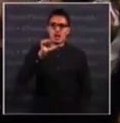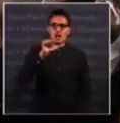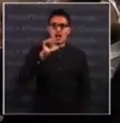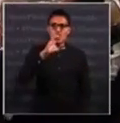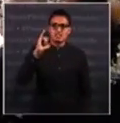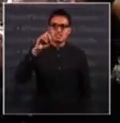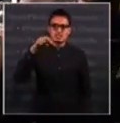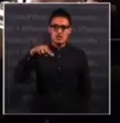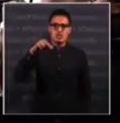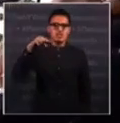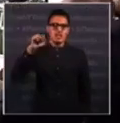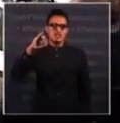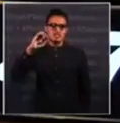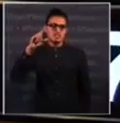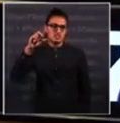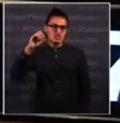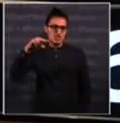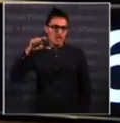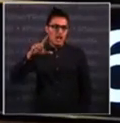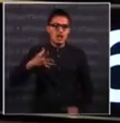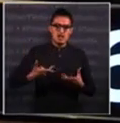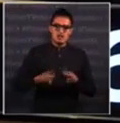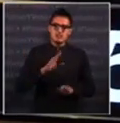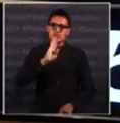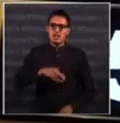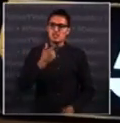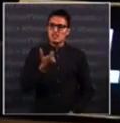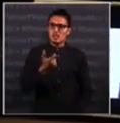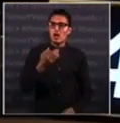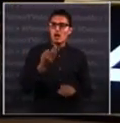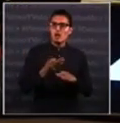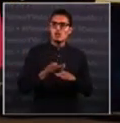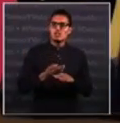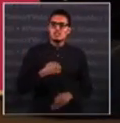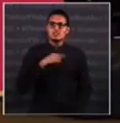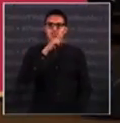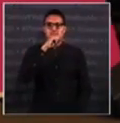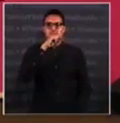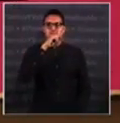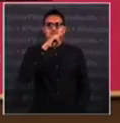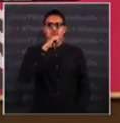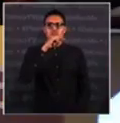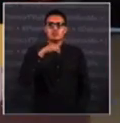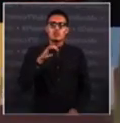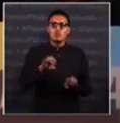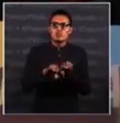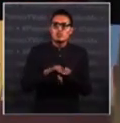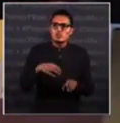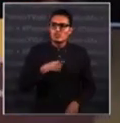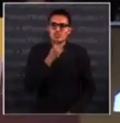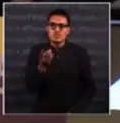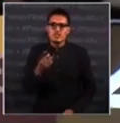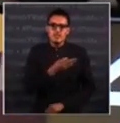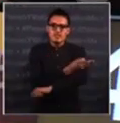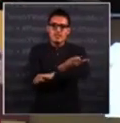están gastando mal los recursos sin resultados. Y hoy, de manera alarmante, ofende a todas las familias de Guanajuato